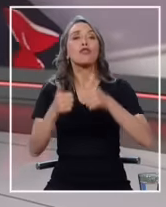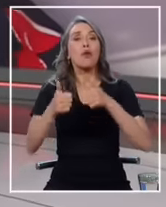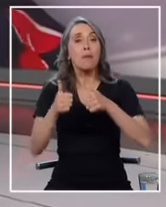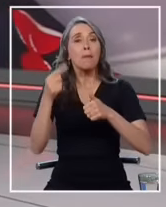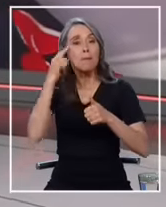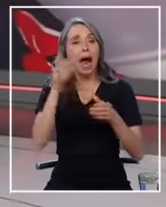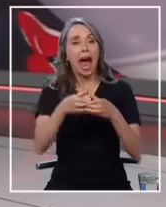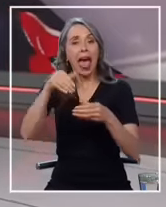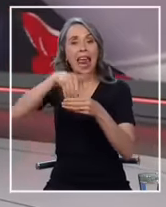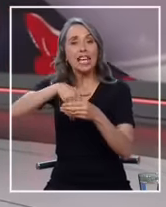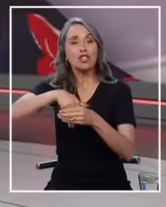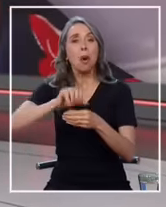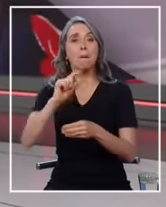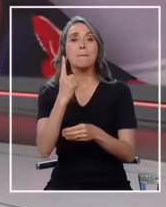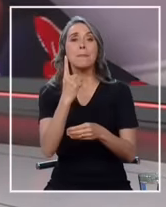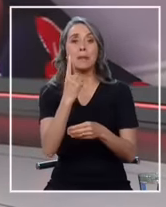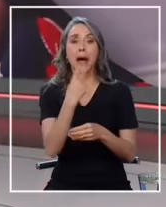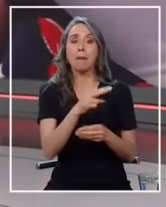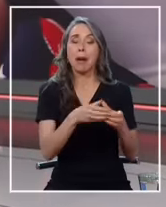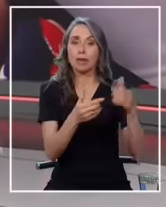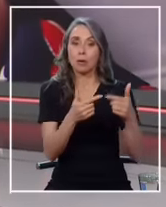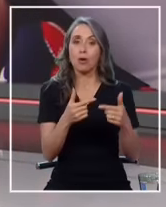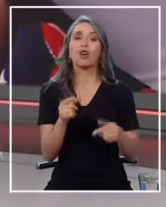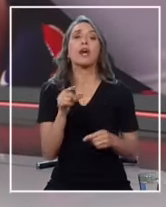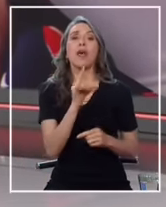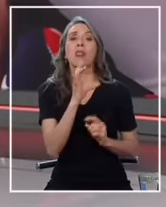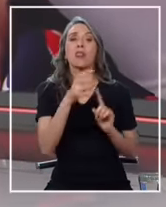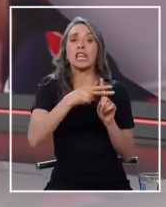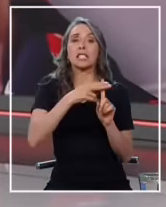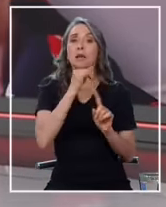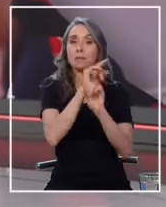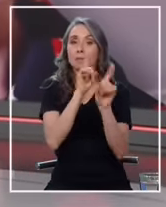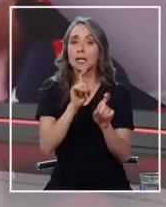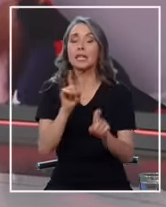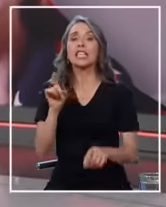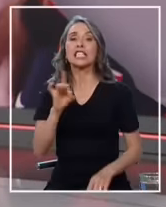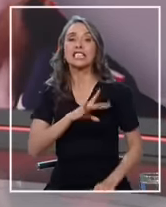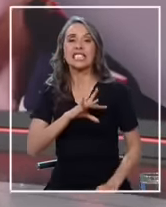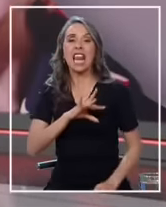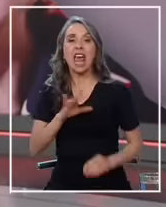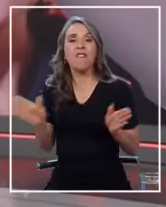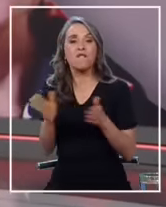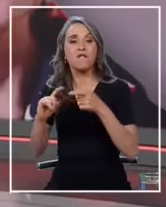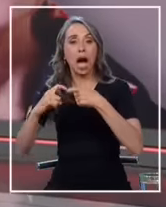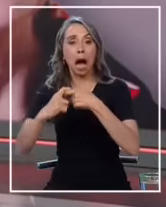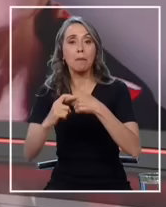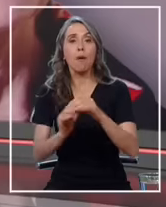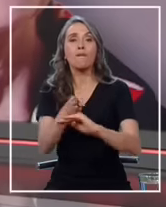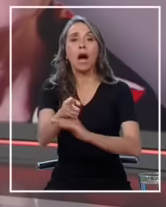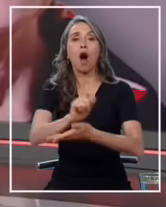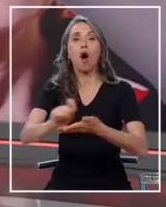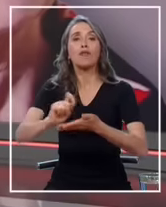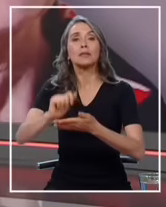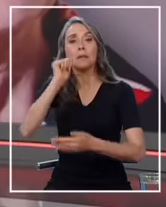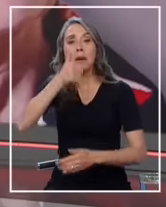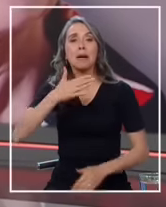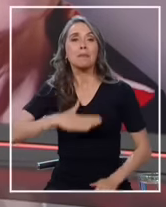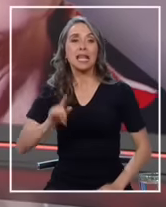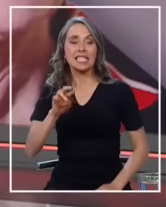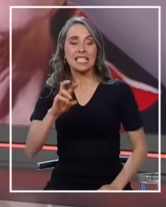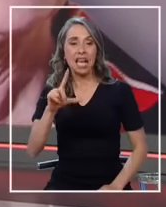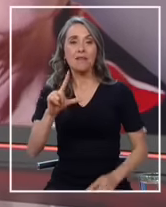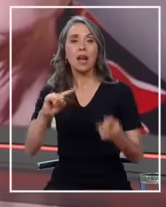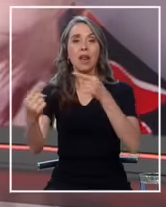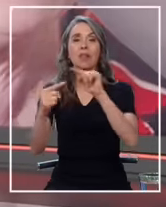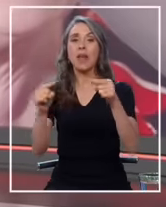existen complicaciones, mientras que Chile Vamos llegará este martes al CERVEL. Claro, las negociaciones se dan cuando el debate presidencial ya